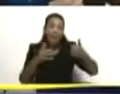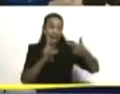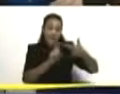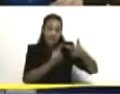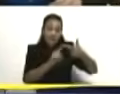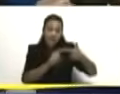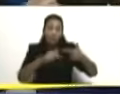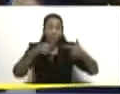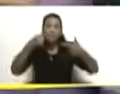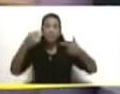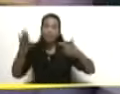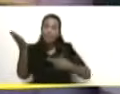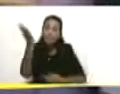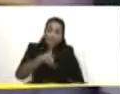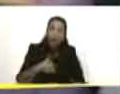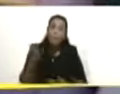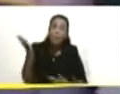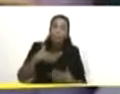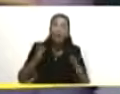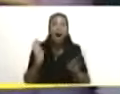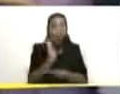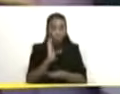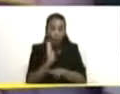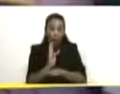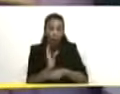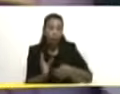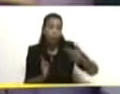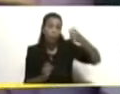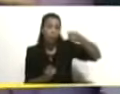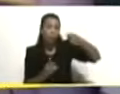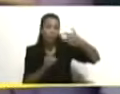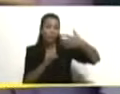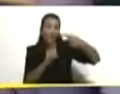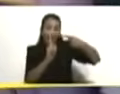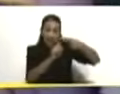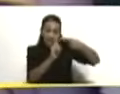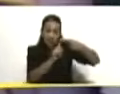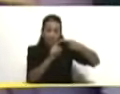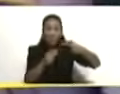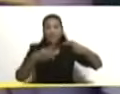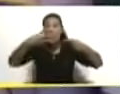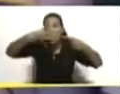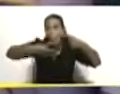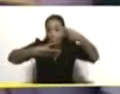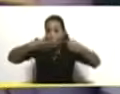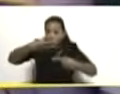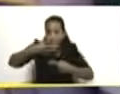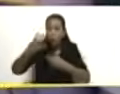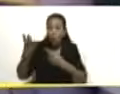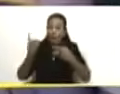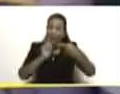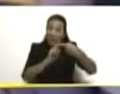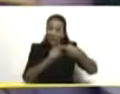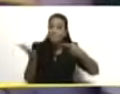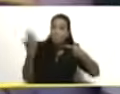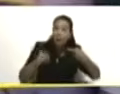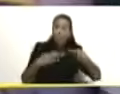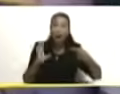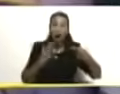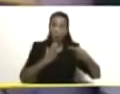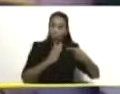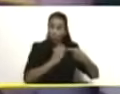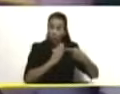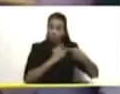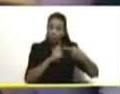Génesis. Bueno, presidente, antes de leer el vértice 4, yo quisiera hacerle una pregunta. Hágala. Porque, mire, estamos en el vértice, vamos